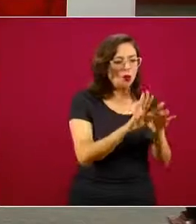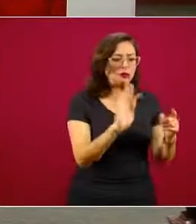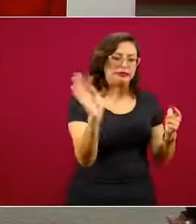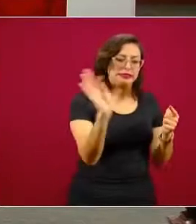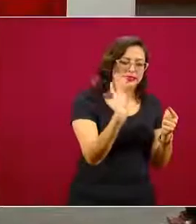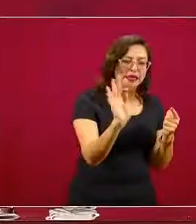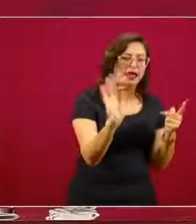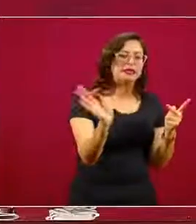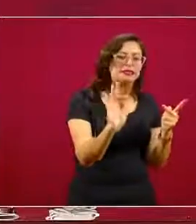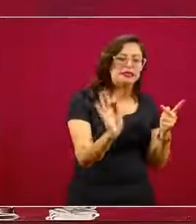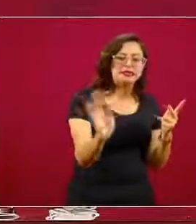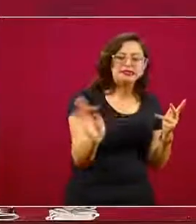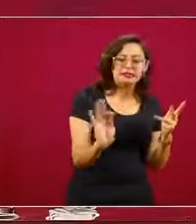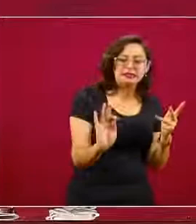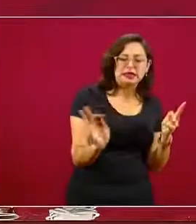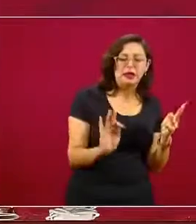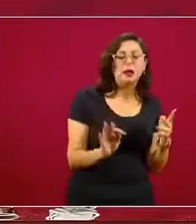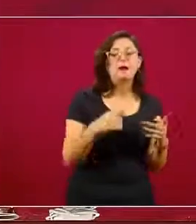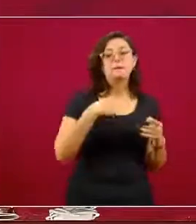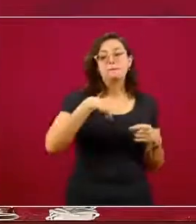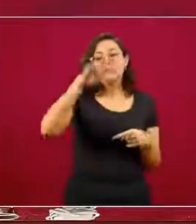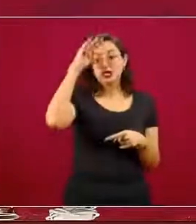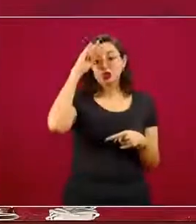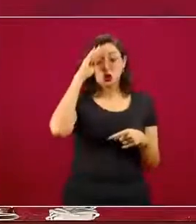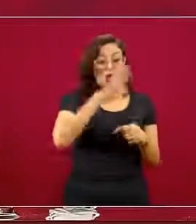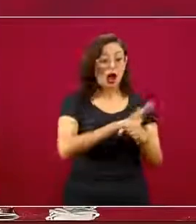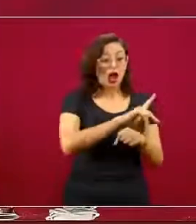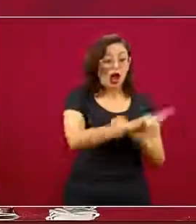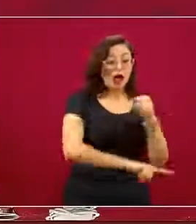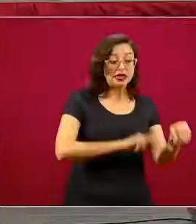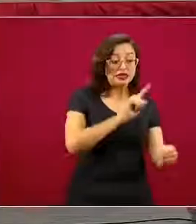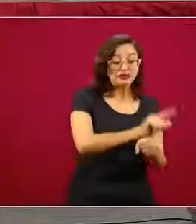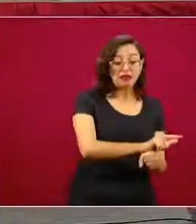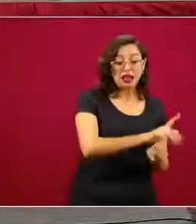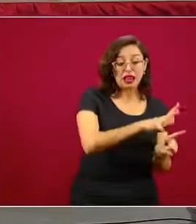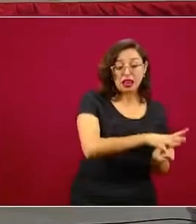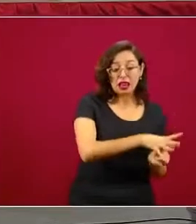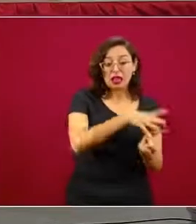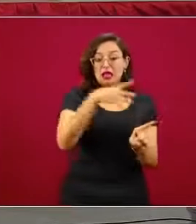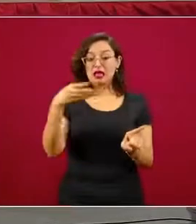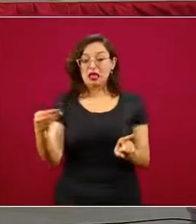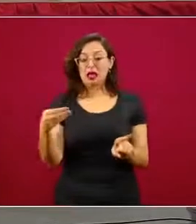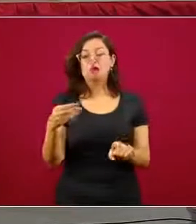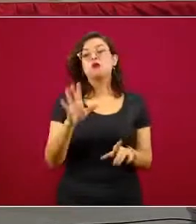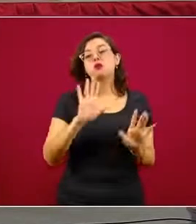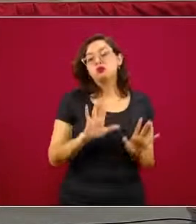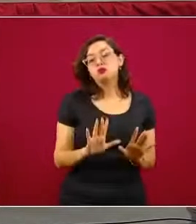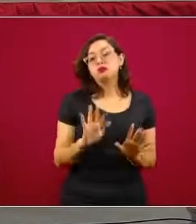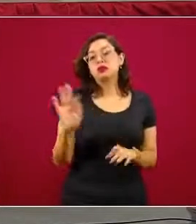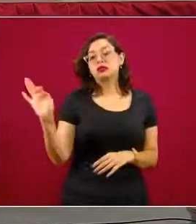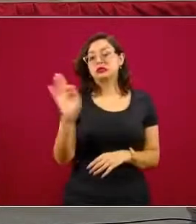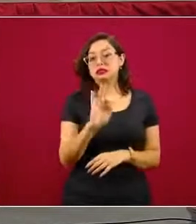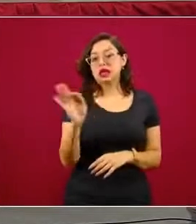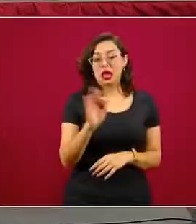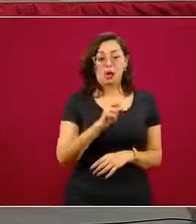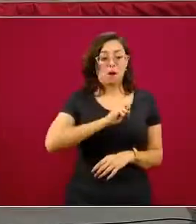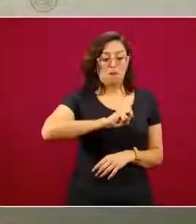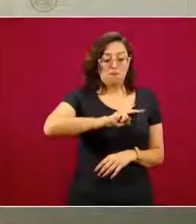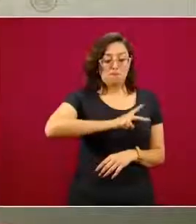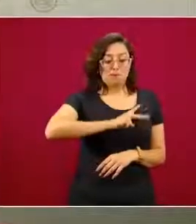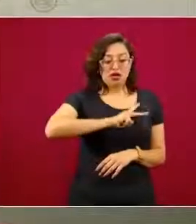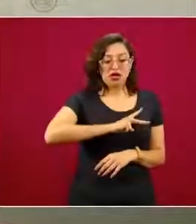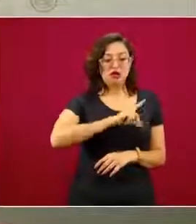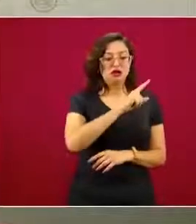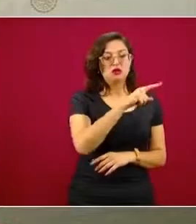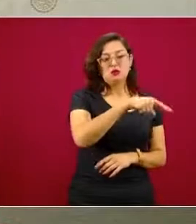Se pensó en transmisión a través de animales, aunque existe la idea de que pudo haber transitado de ser un virus